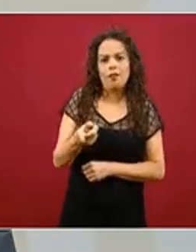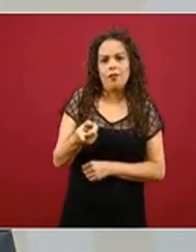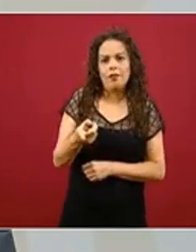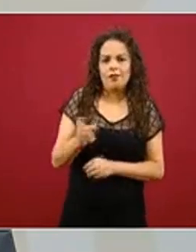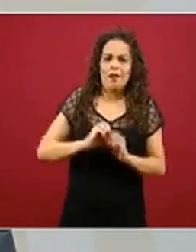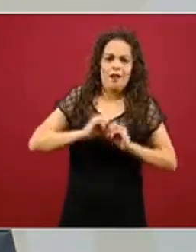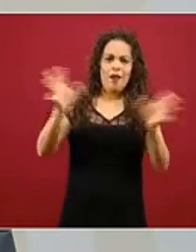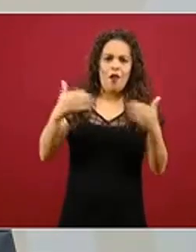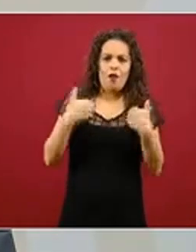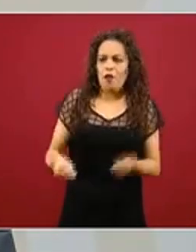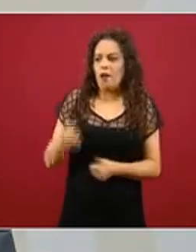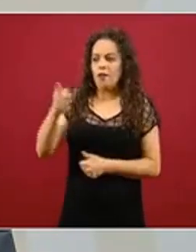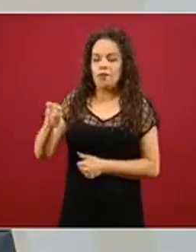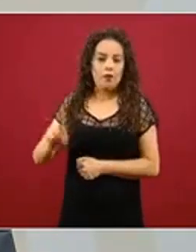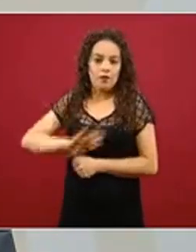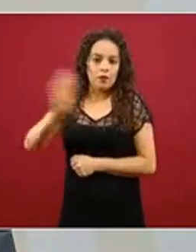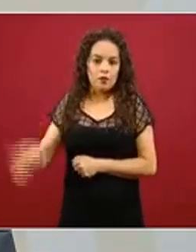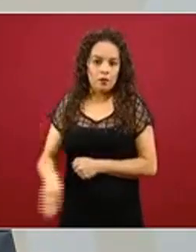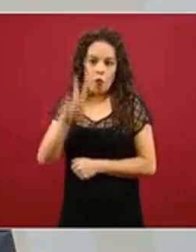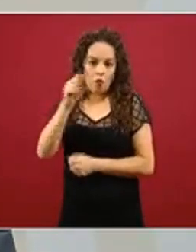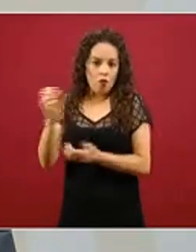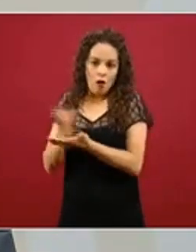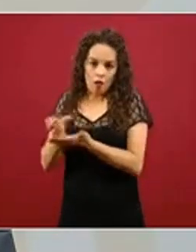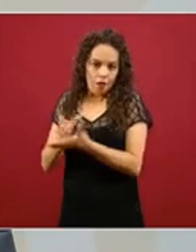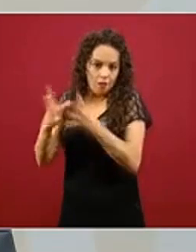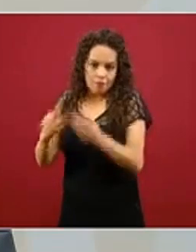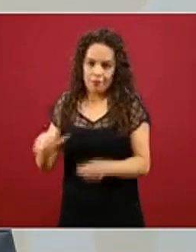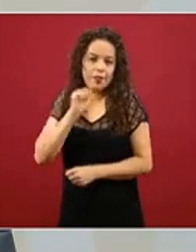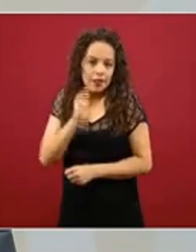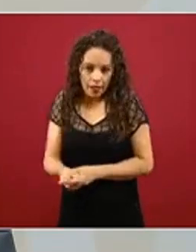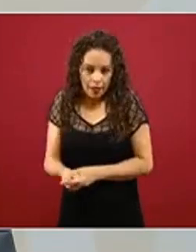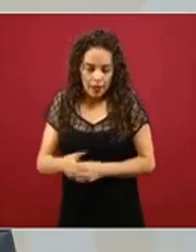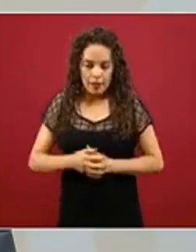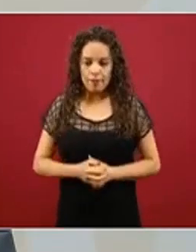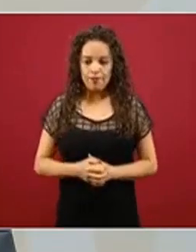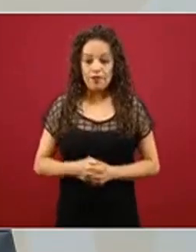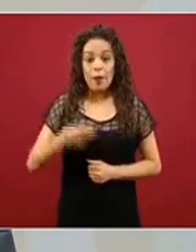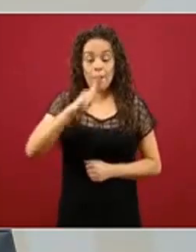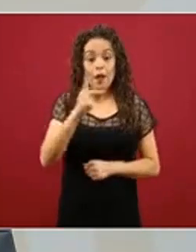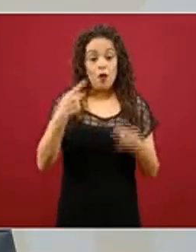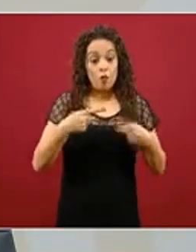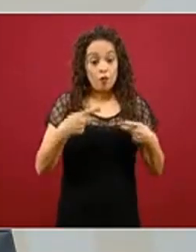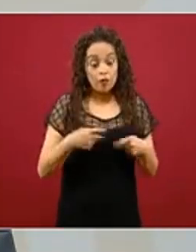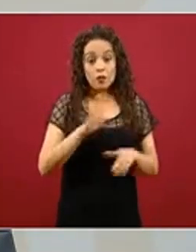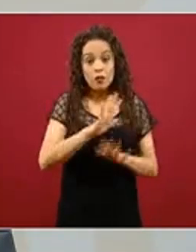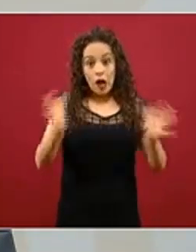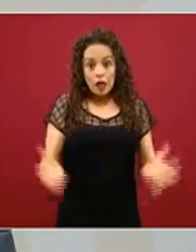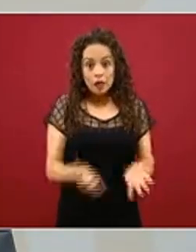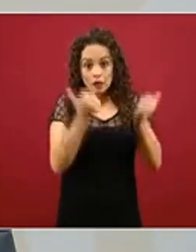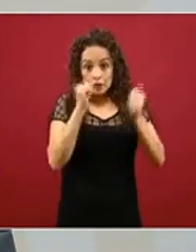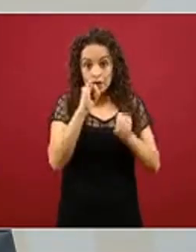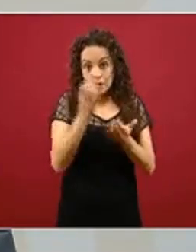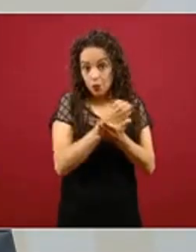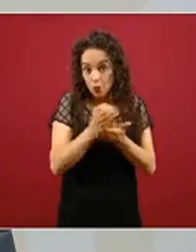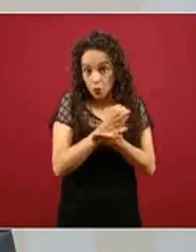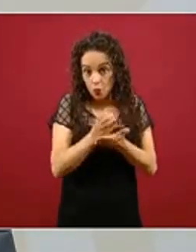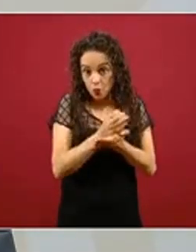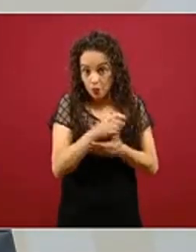vida. Entonces, esto habla solamente de las personas que sobrevivieron a COVID, que son la gran